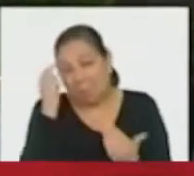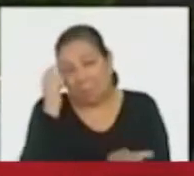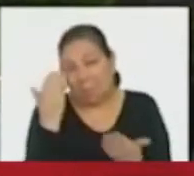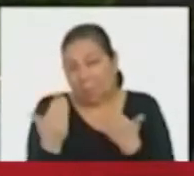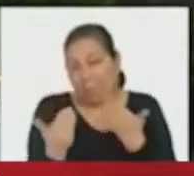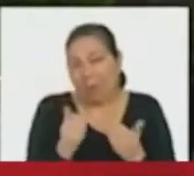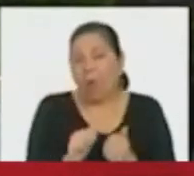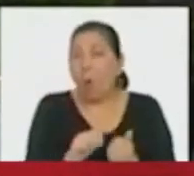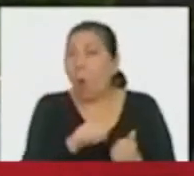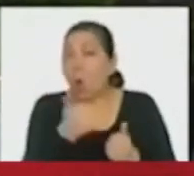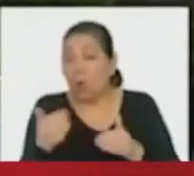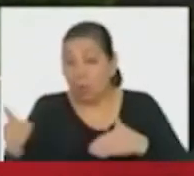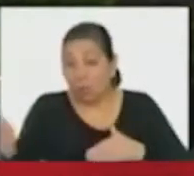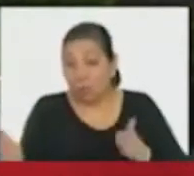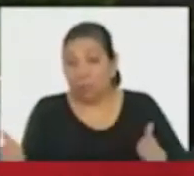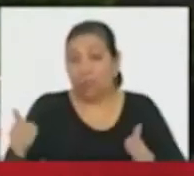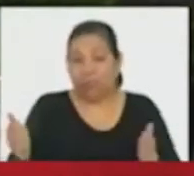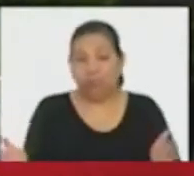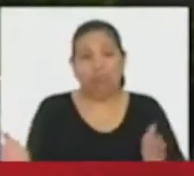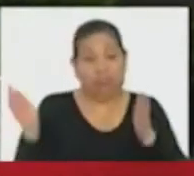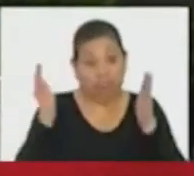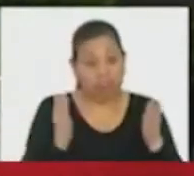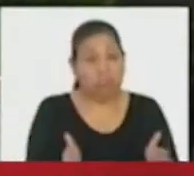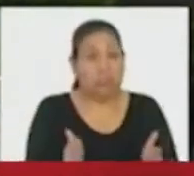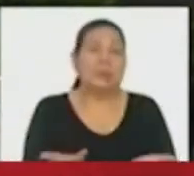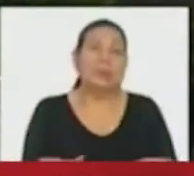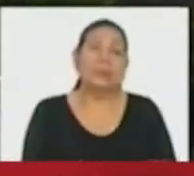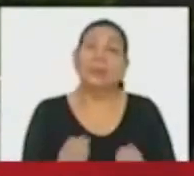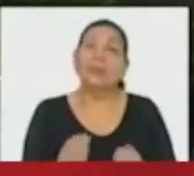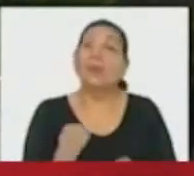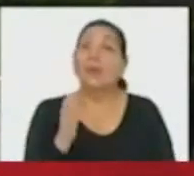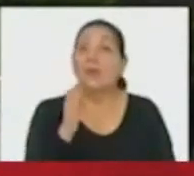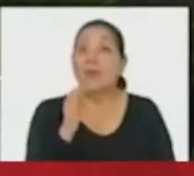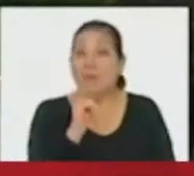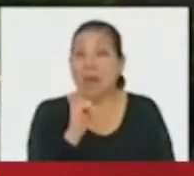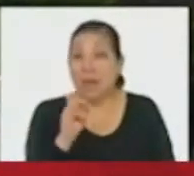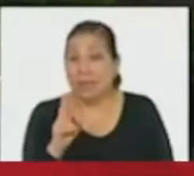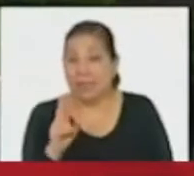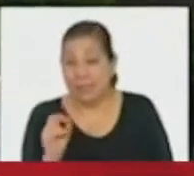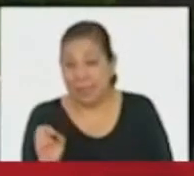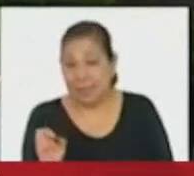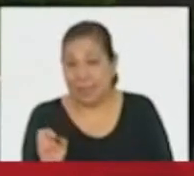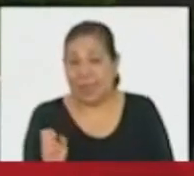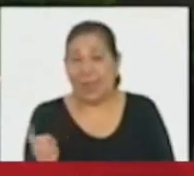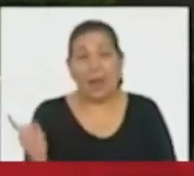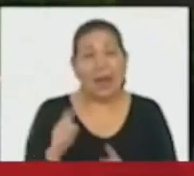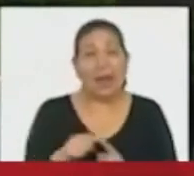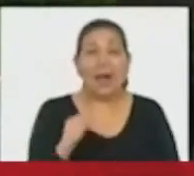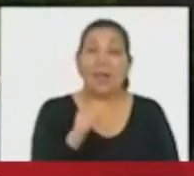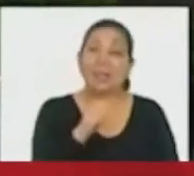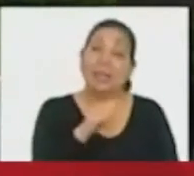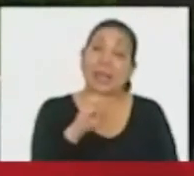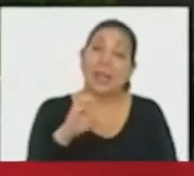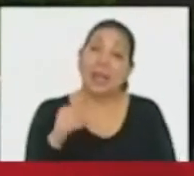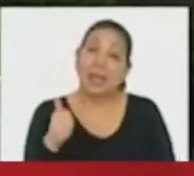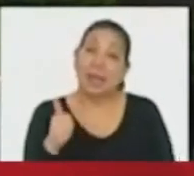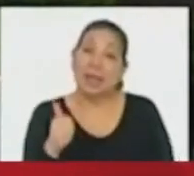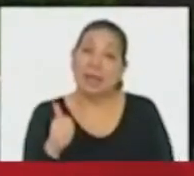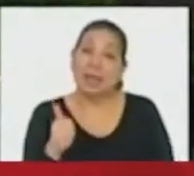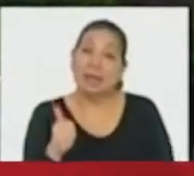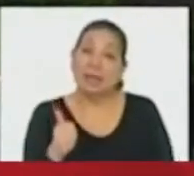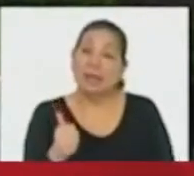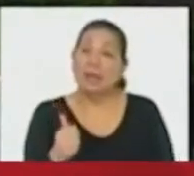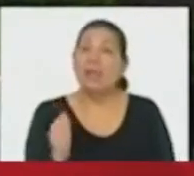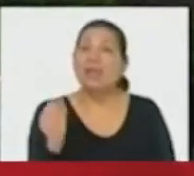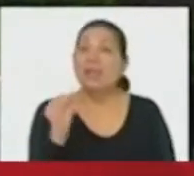siguientes lotes que no va a llegar tanto de fischer como de astrazéneca este y